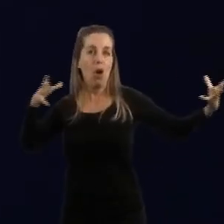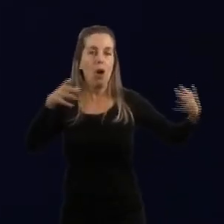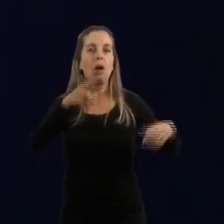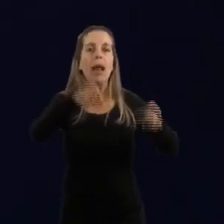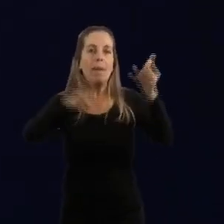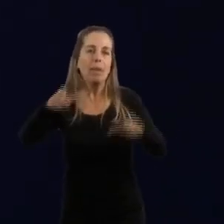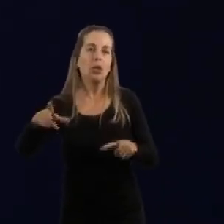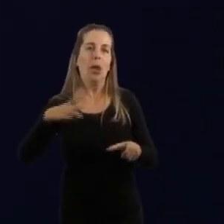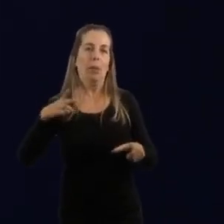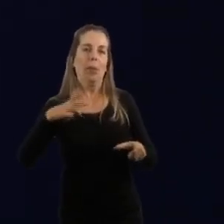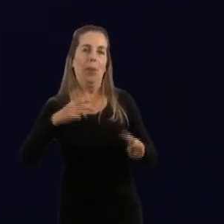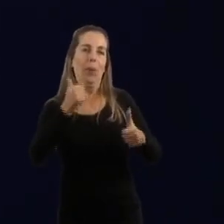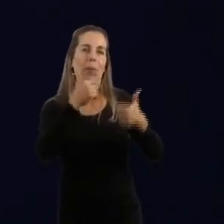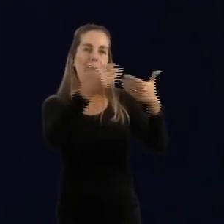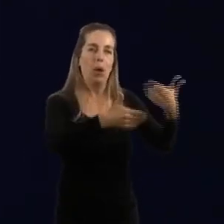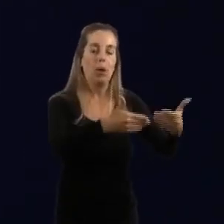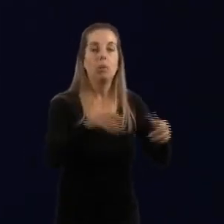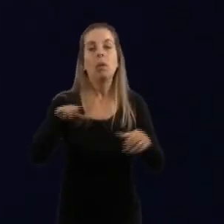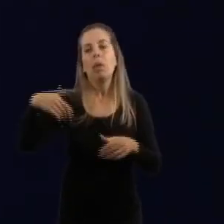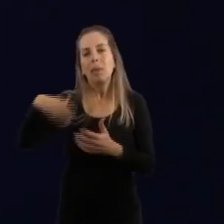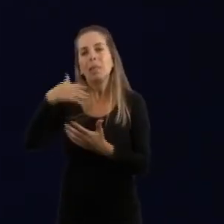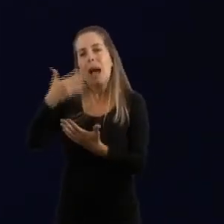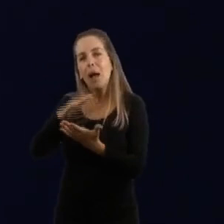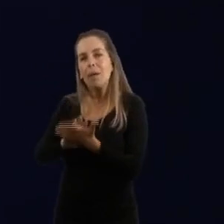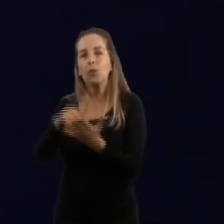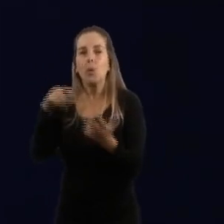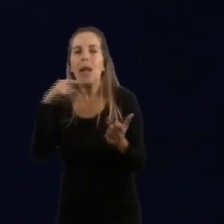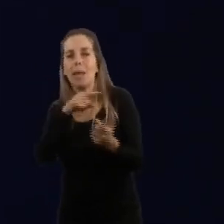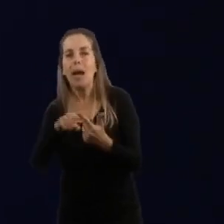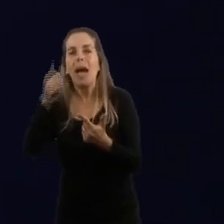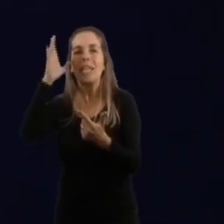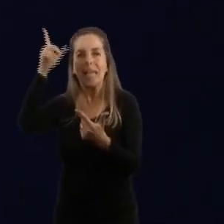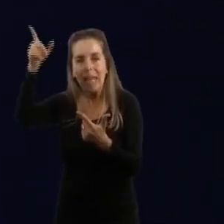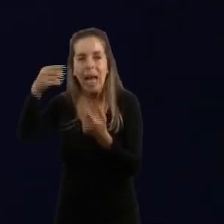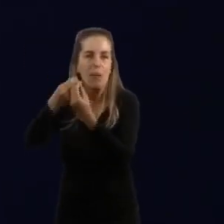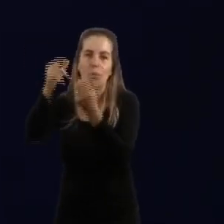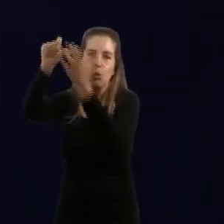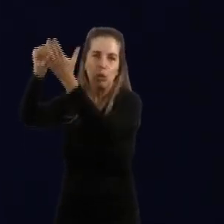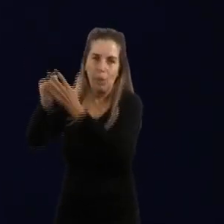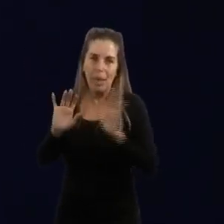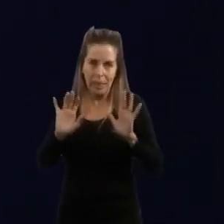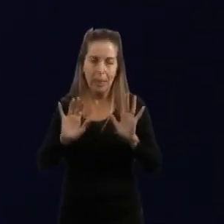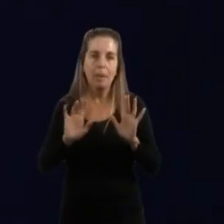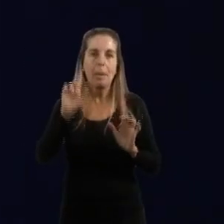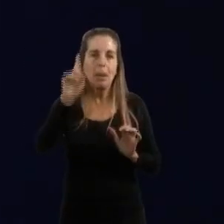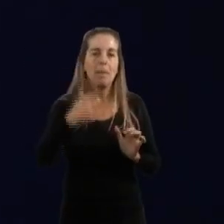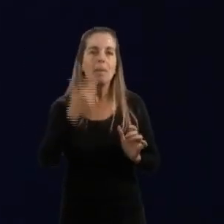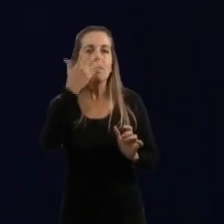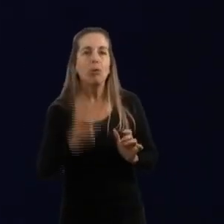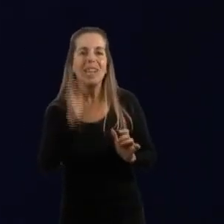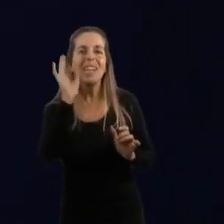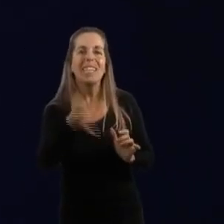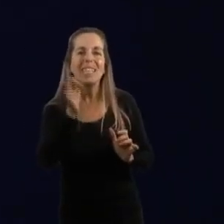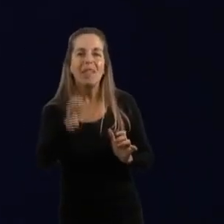Bueno, después habla de Alemania, qué sé yo, de Italia. Ahora, lo cierto es que me gustaría saber